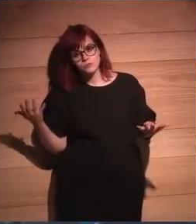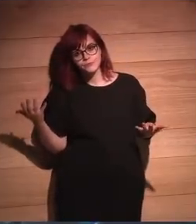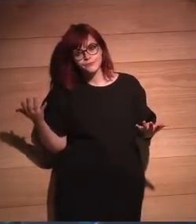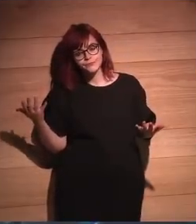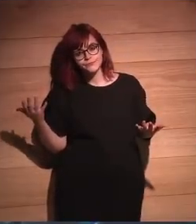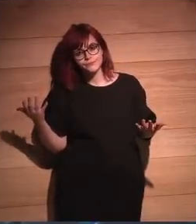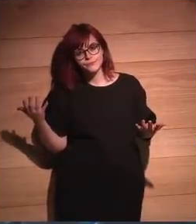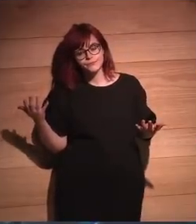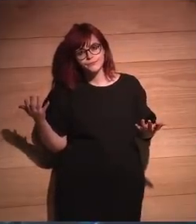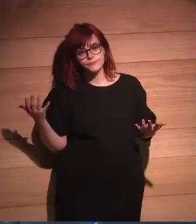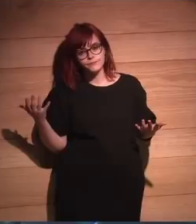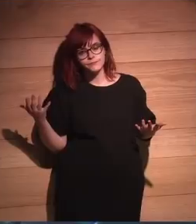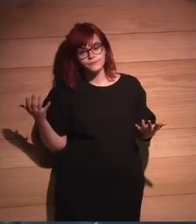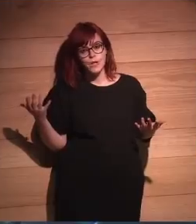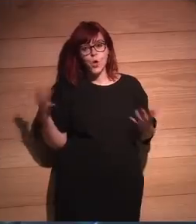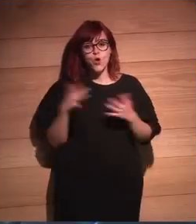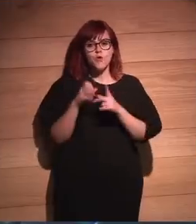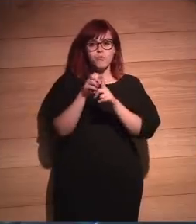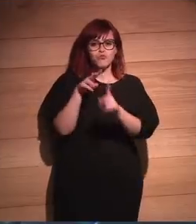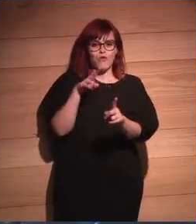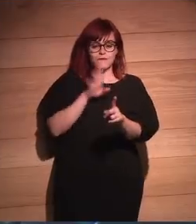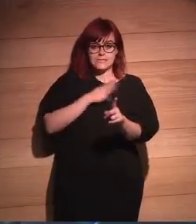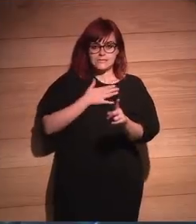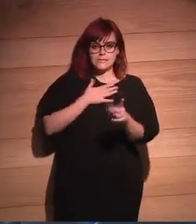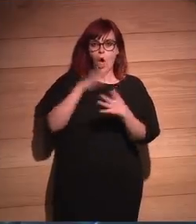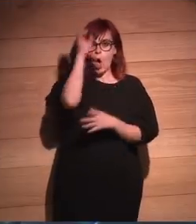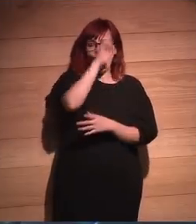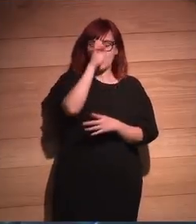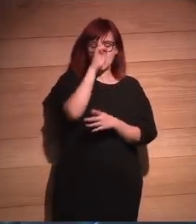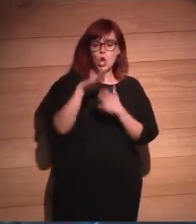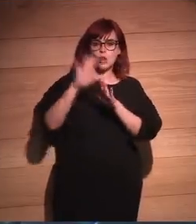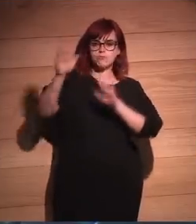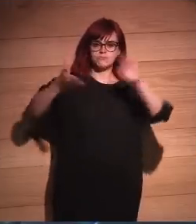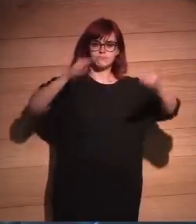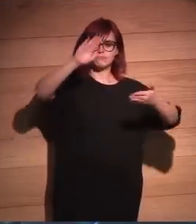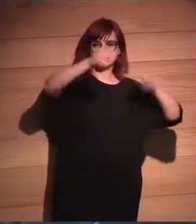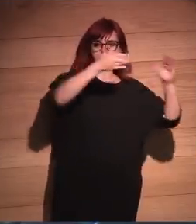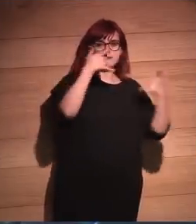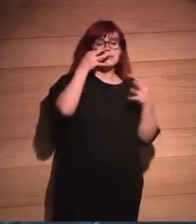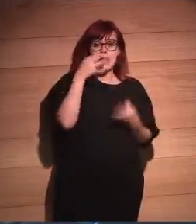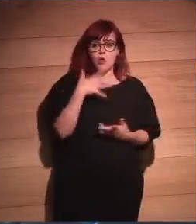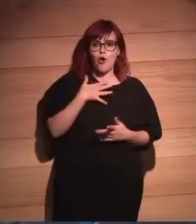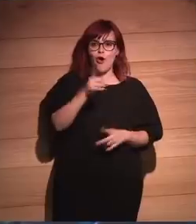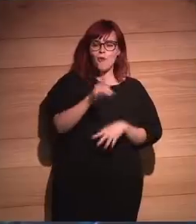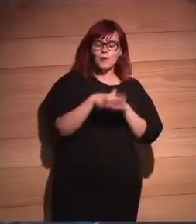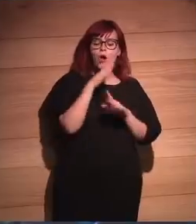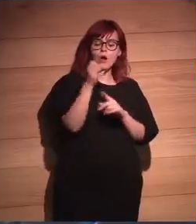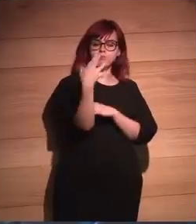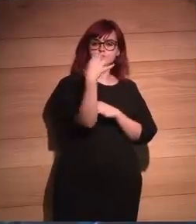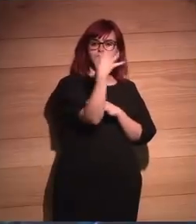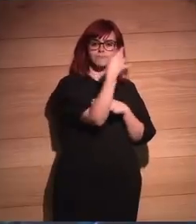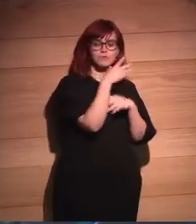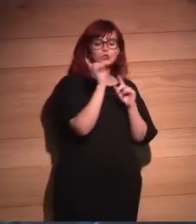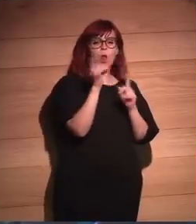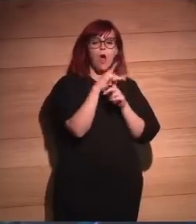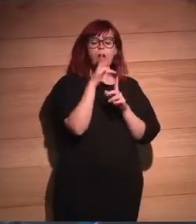no tiene una perspectiva compartida, ni siquiera respecto de cuáles son los hechos que caracterizan un determinado momento